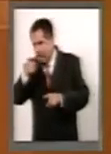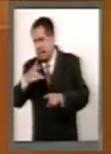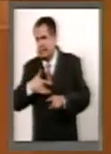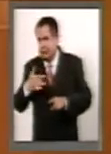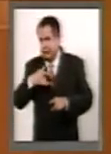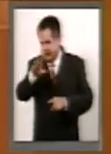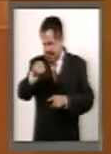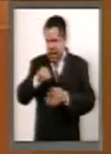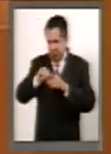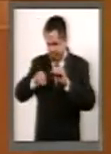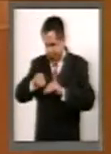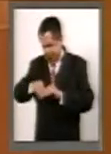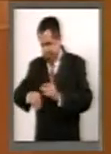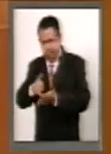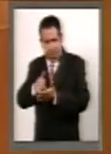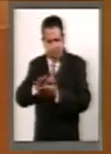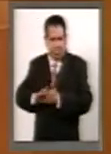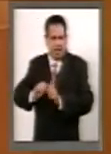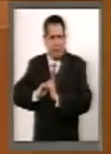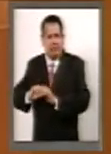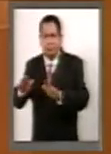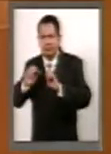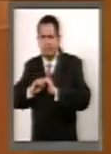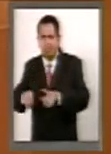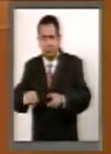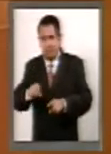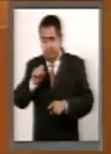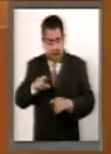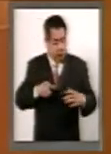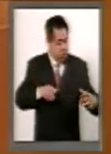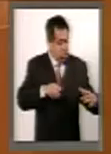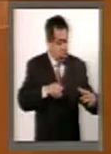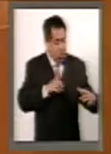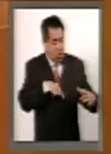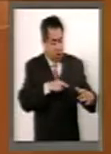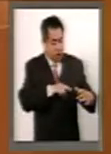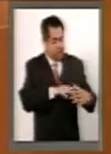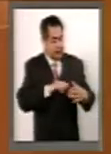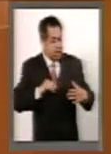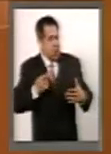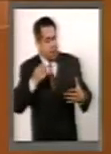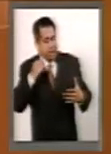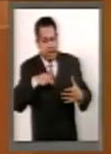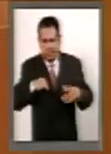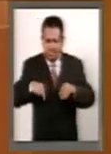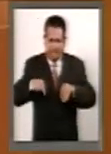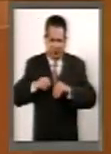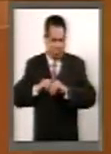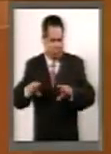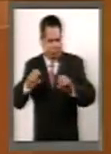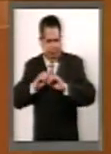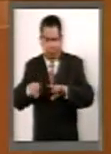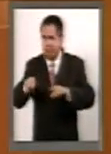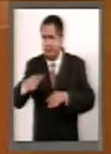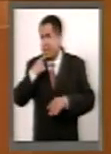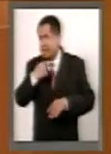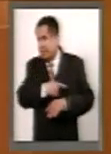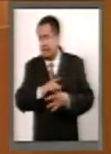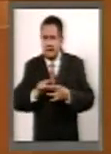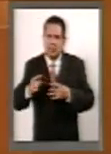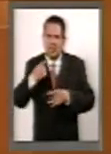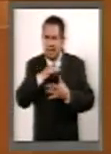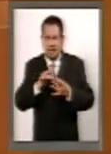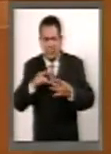nación desde el seno mismo del constituyente del 17. Ahí la referencia de las